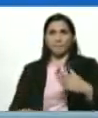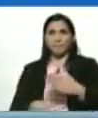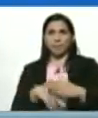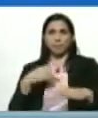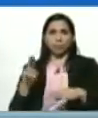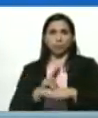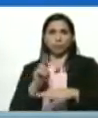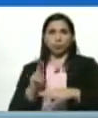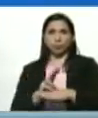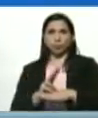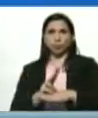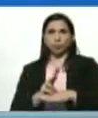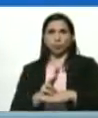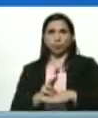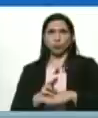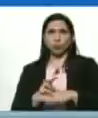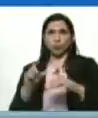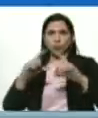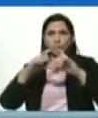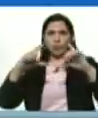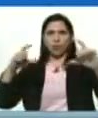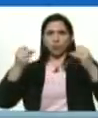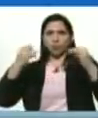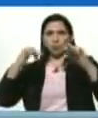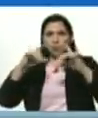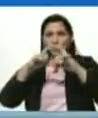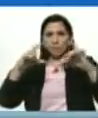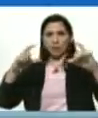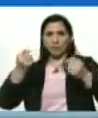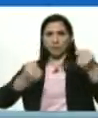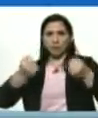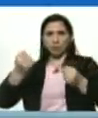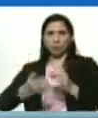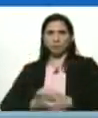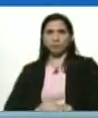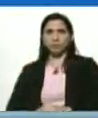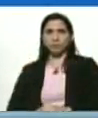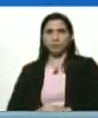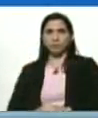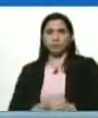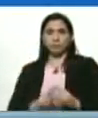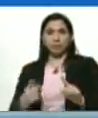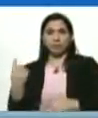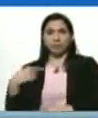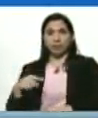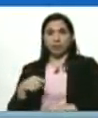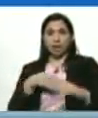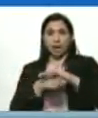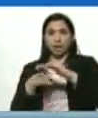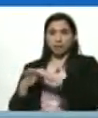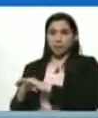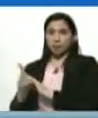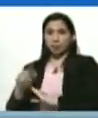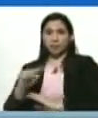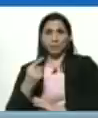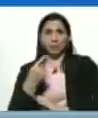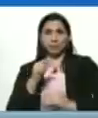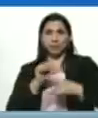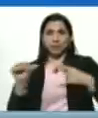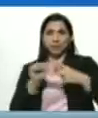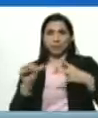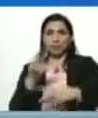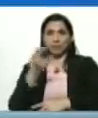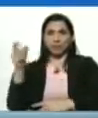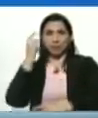utilizar las placas de los vehículos el número de placas para tener acceso sobre todo la primera semana pero son